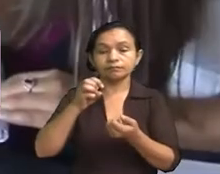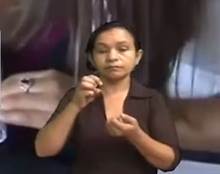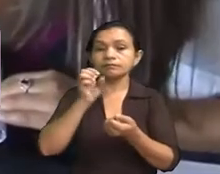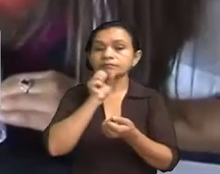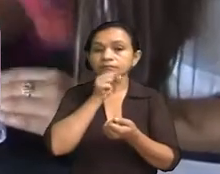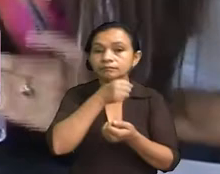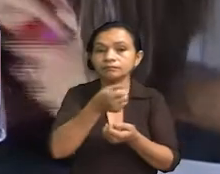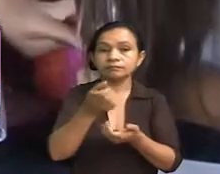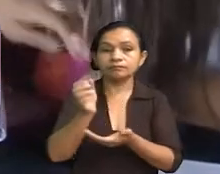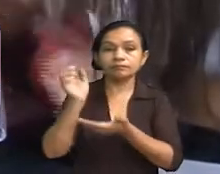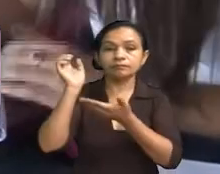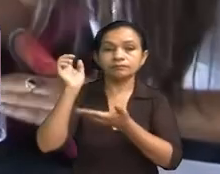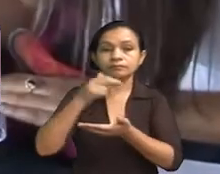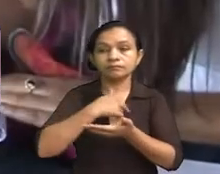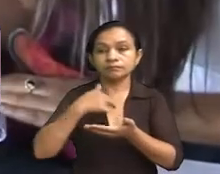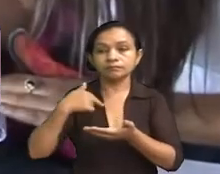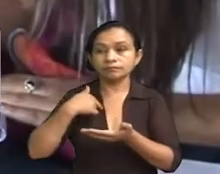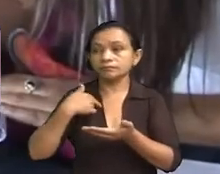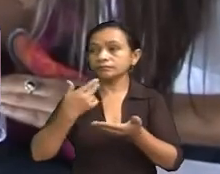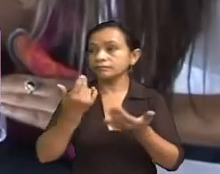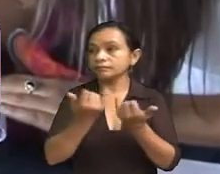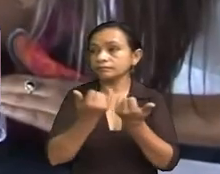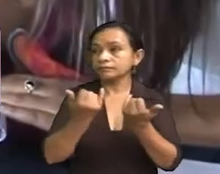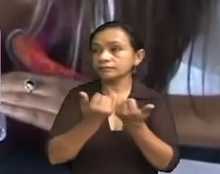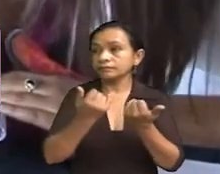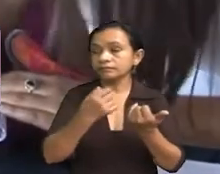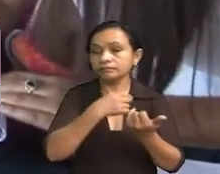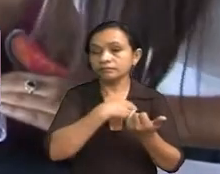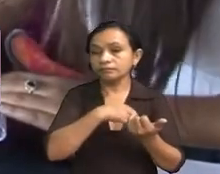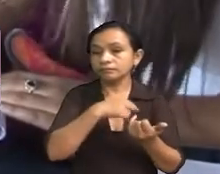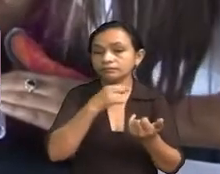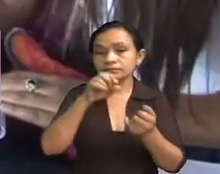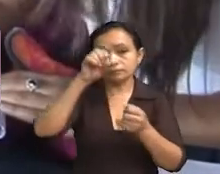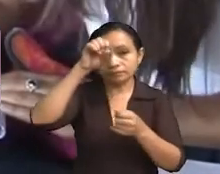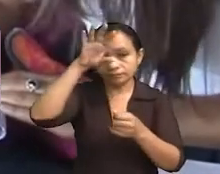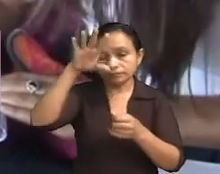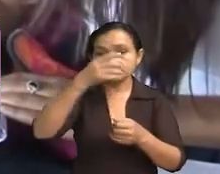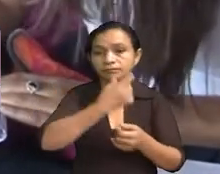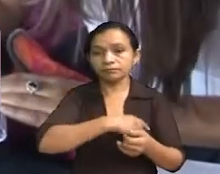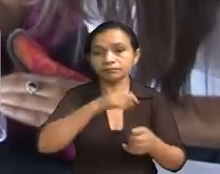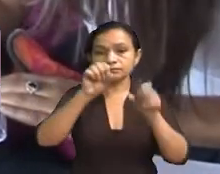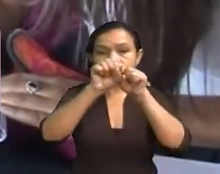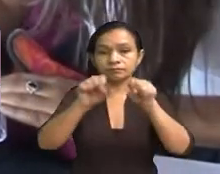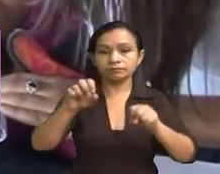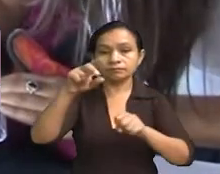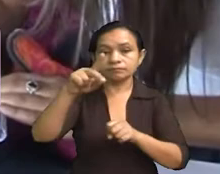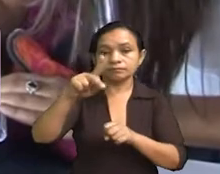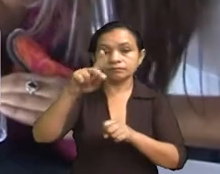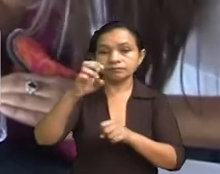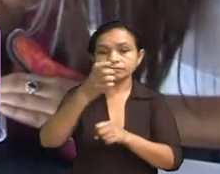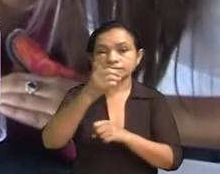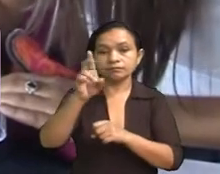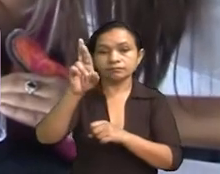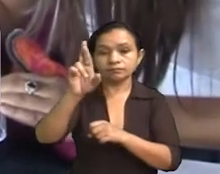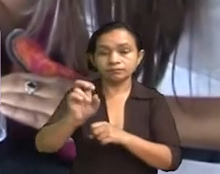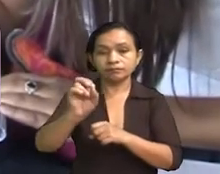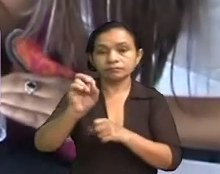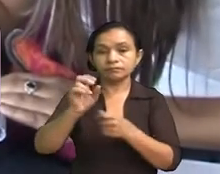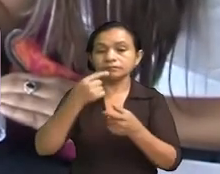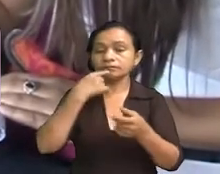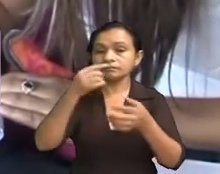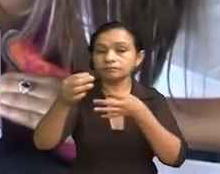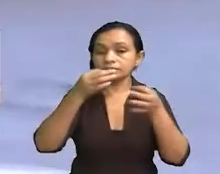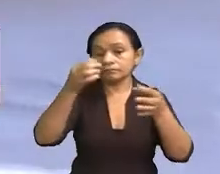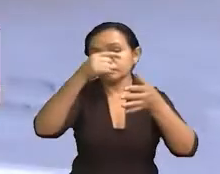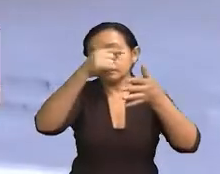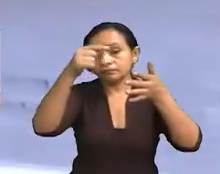Viejo. Y el Centro Escolar San Luis en Rosita. Y el Centro Escolar San Pedro del Norte en Paigua. ¿Por qué te menciono